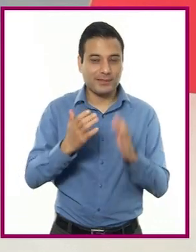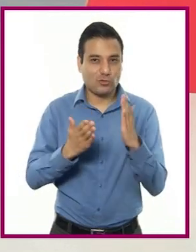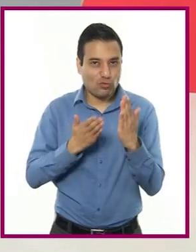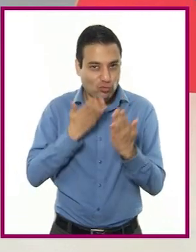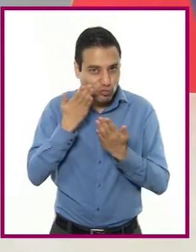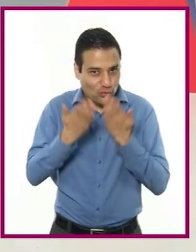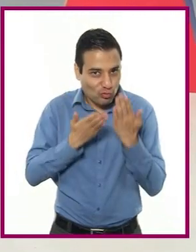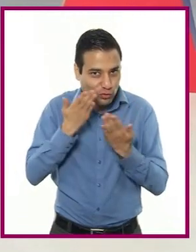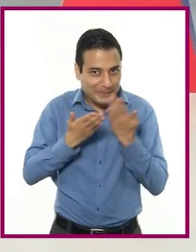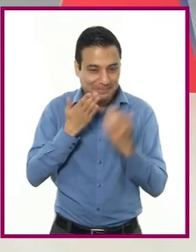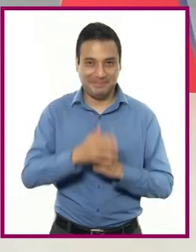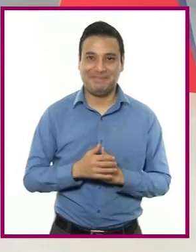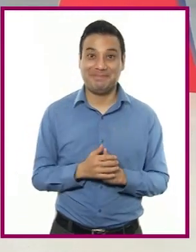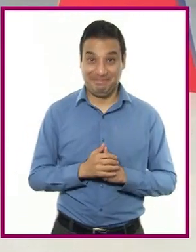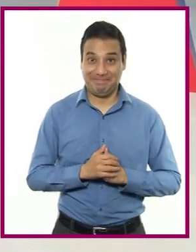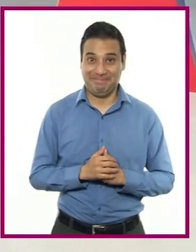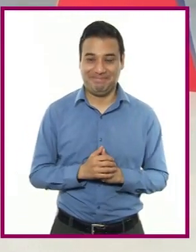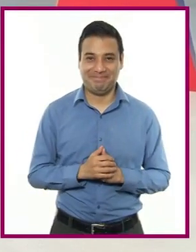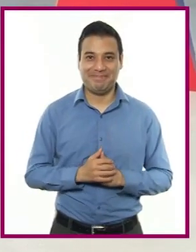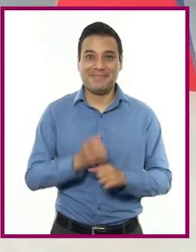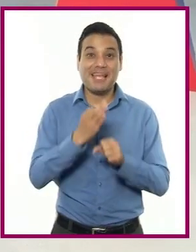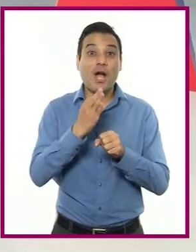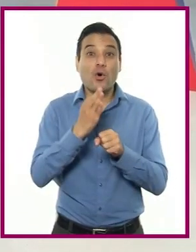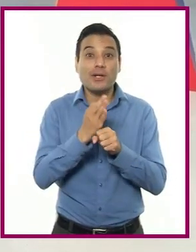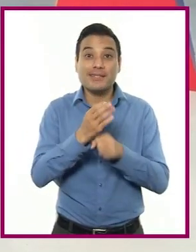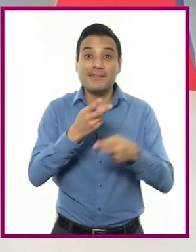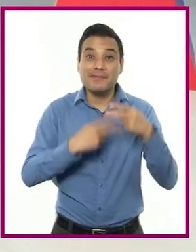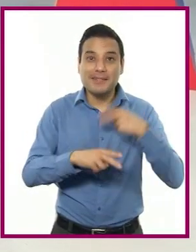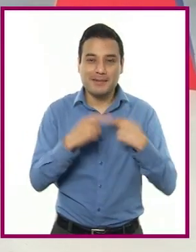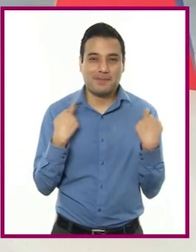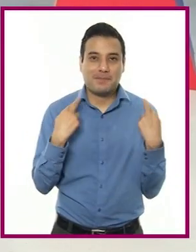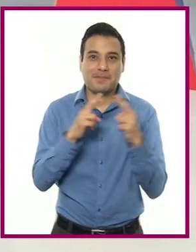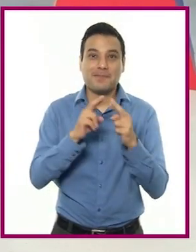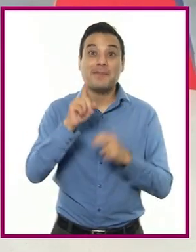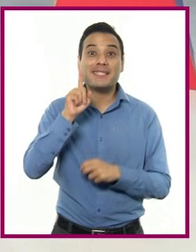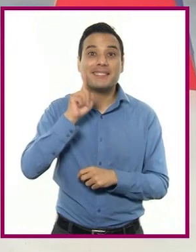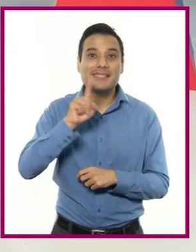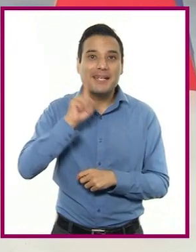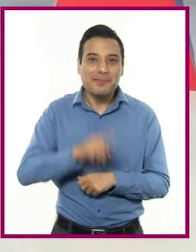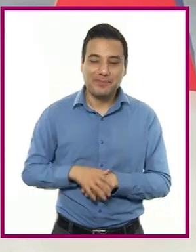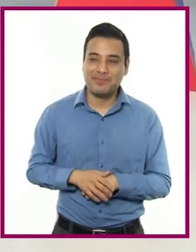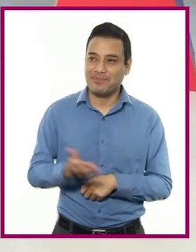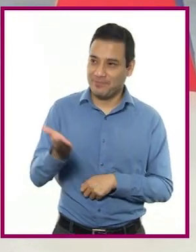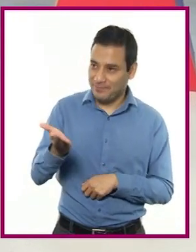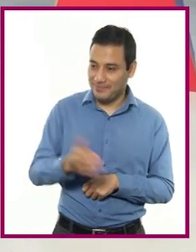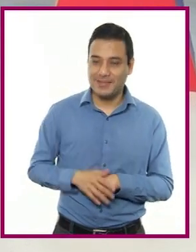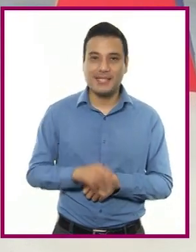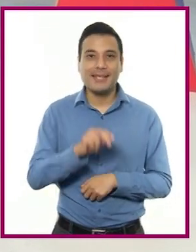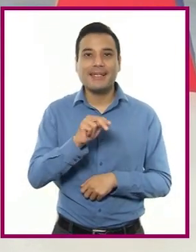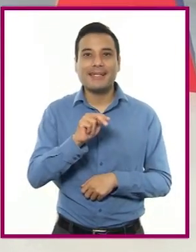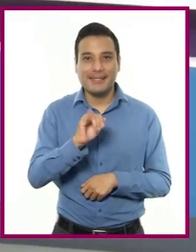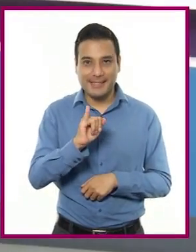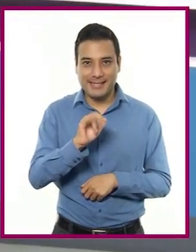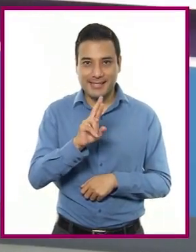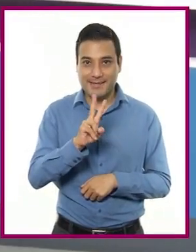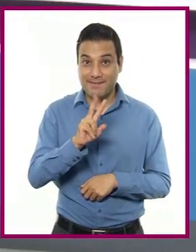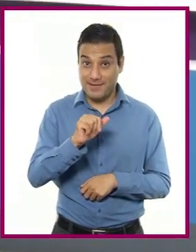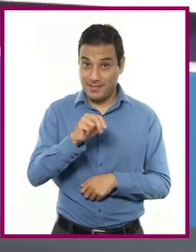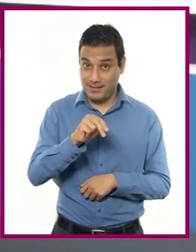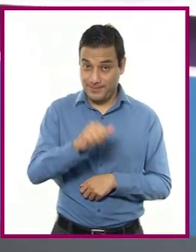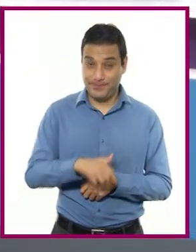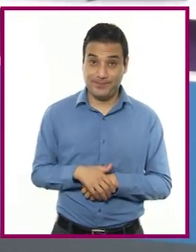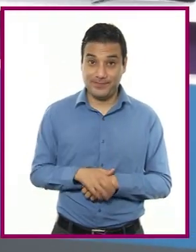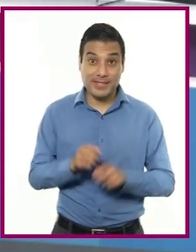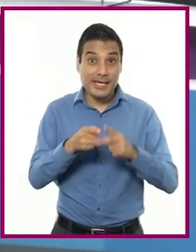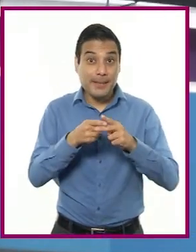esta modalidad a distancia. Hoy me acompaña la maestra. Soy la profesora Nirvana Galicia Juárez. Antes